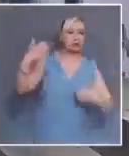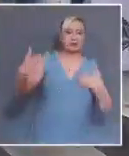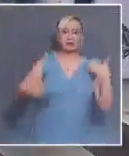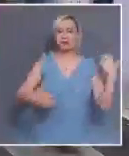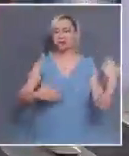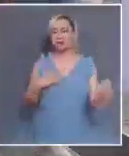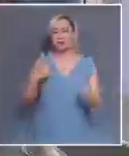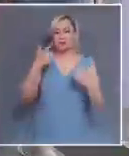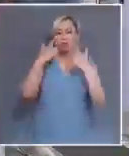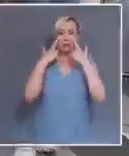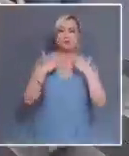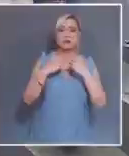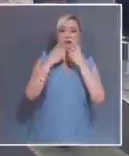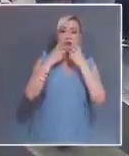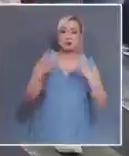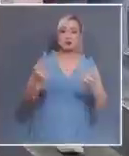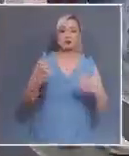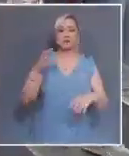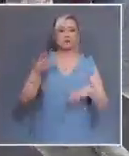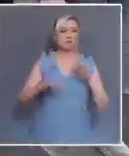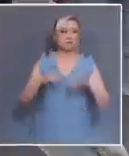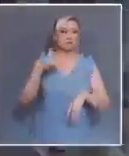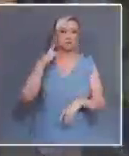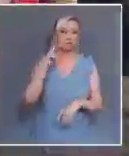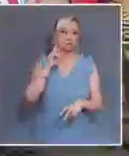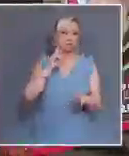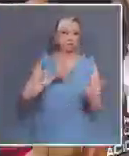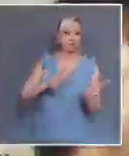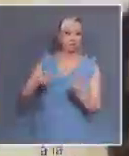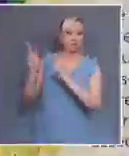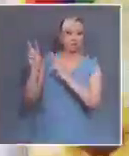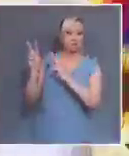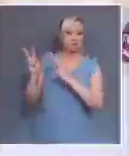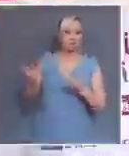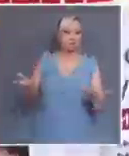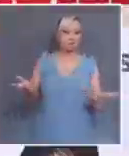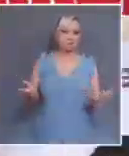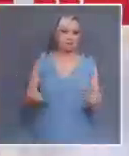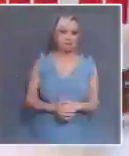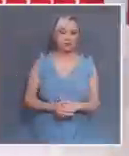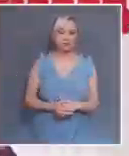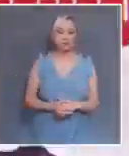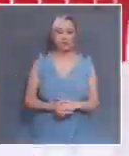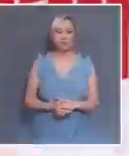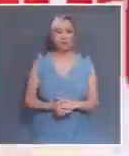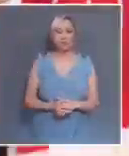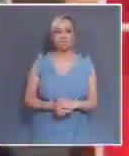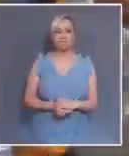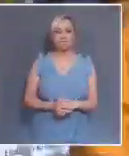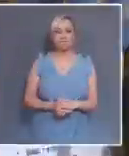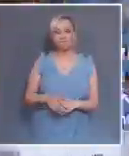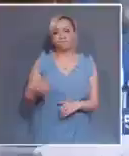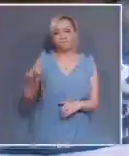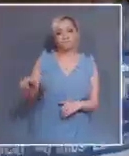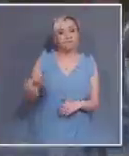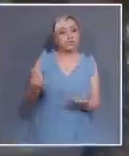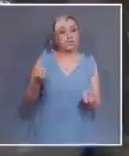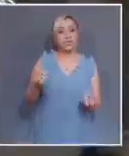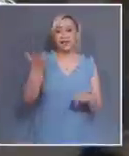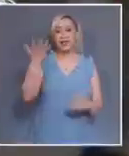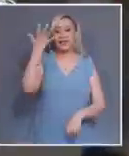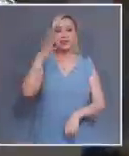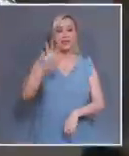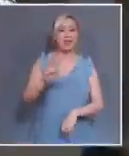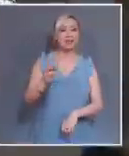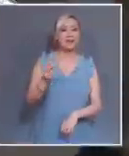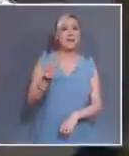de fiesta, es de lucha y de protesta. Para ellas no es el mismo 10 de mayo que para las demás. Es